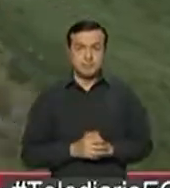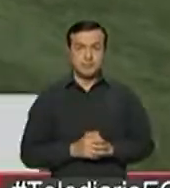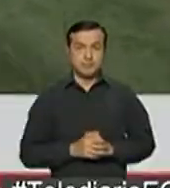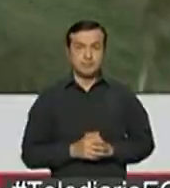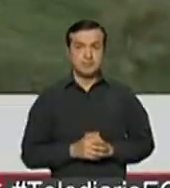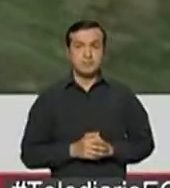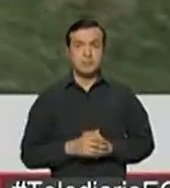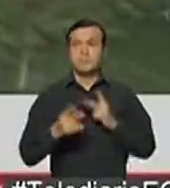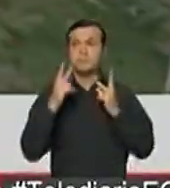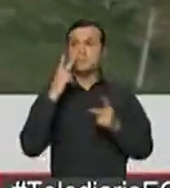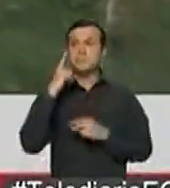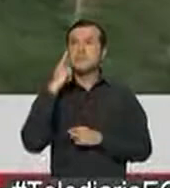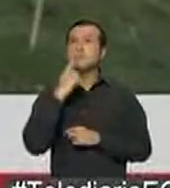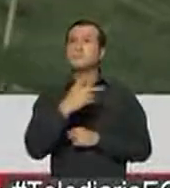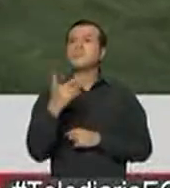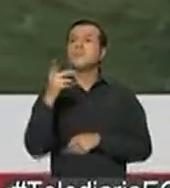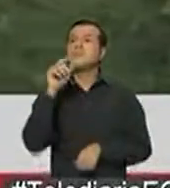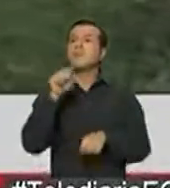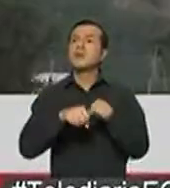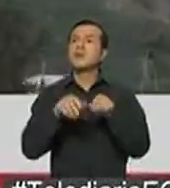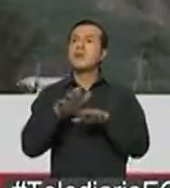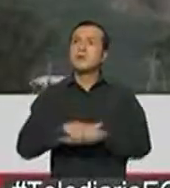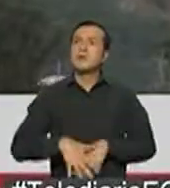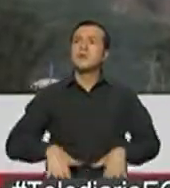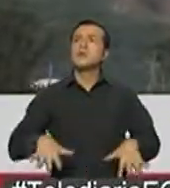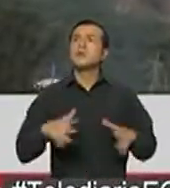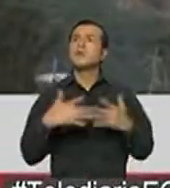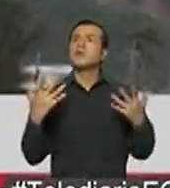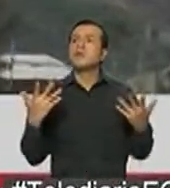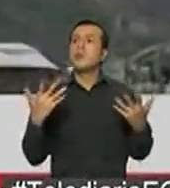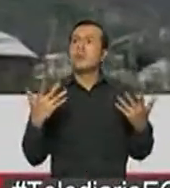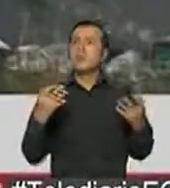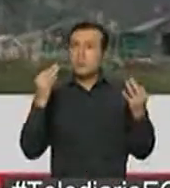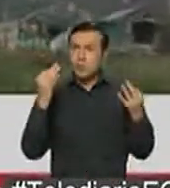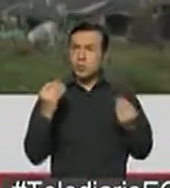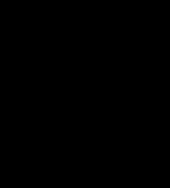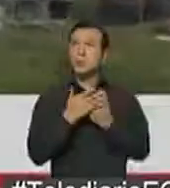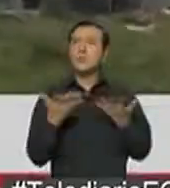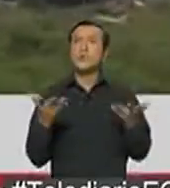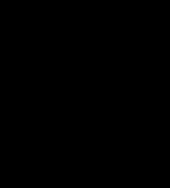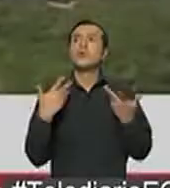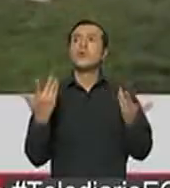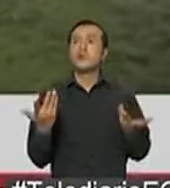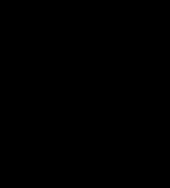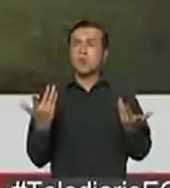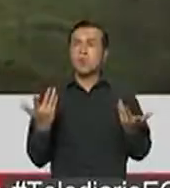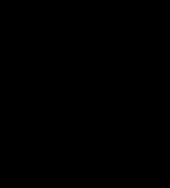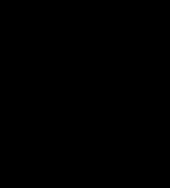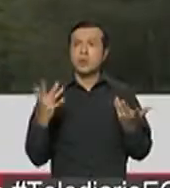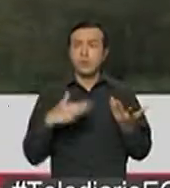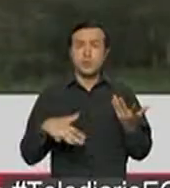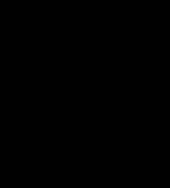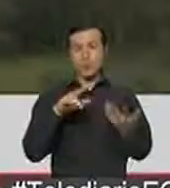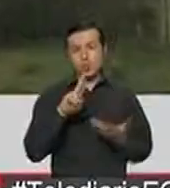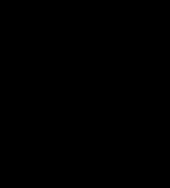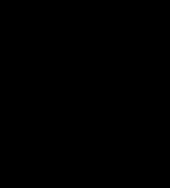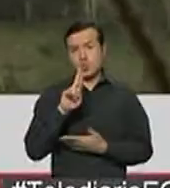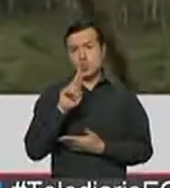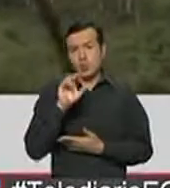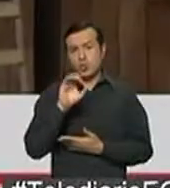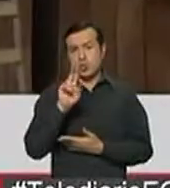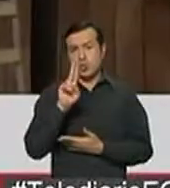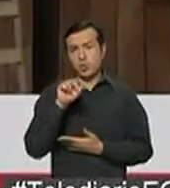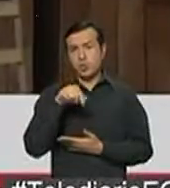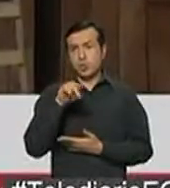Son las huellas de las actividades que se desarrollaron alrededor de la minería ilegal en Buenos Aires, en el cantón Urquí, provincia de